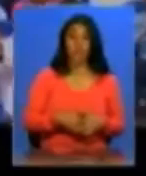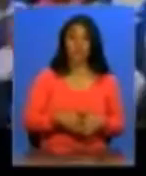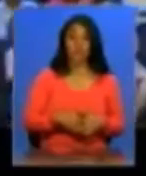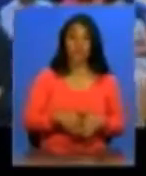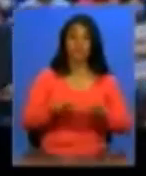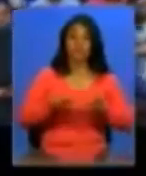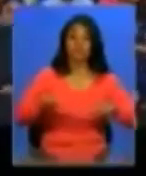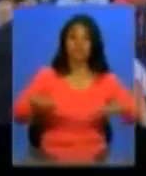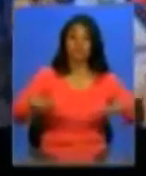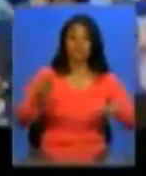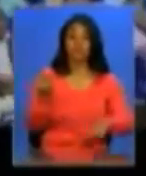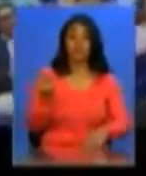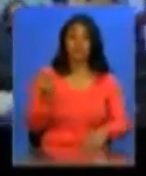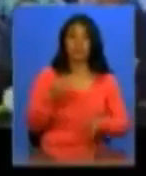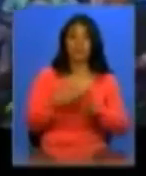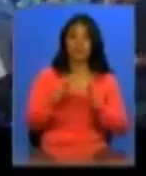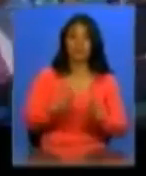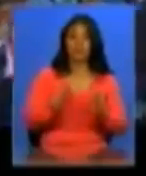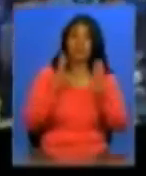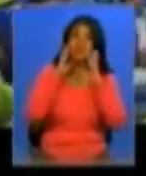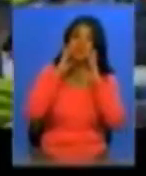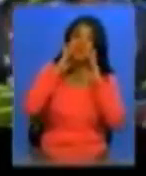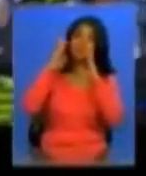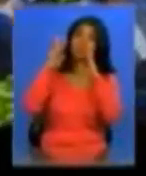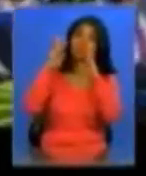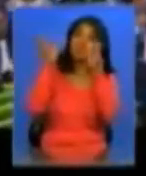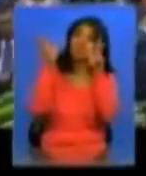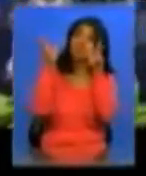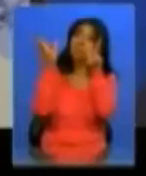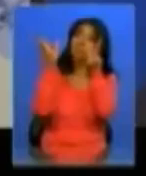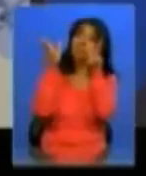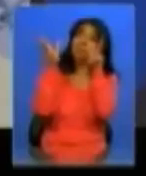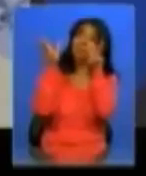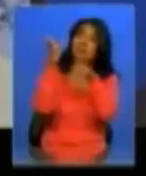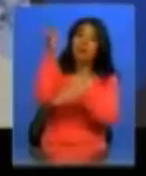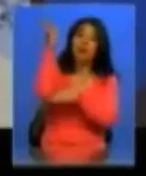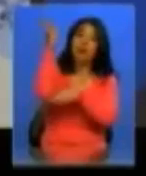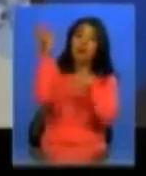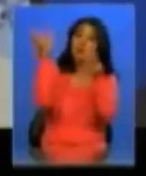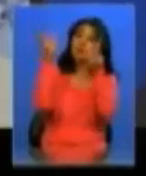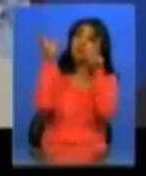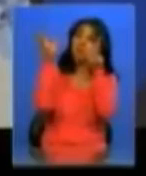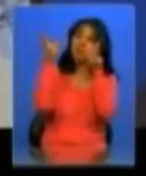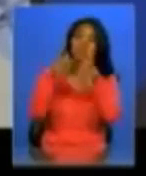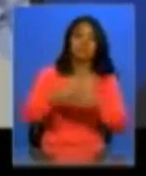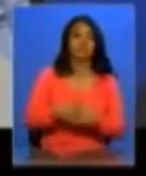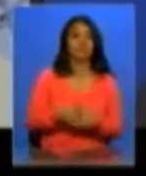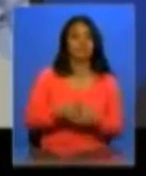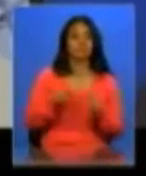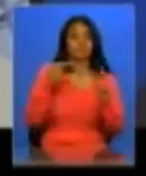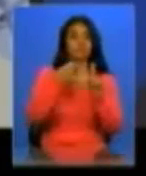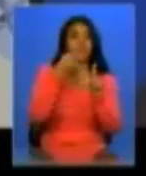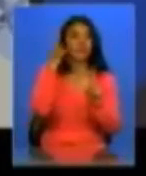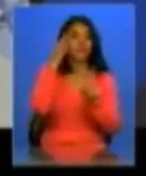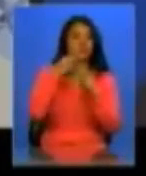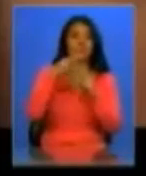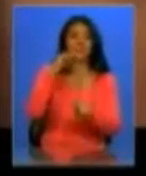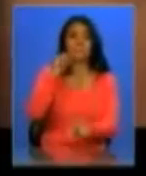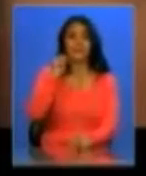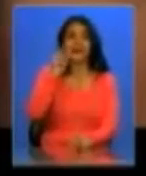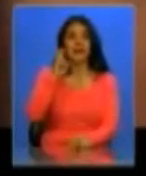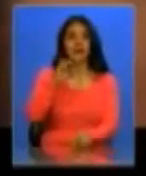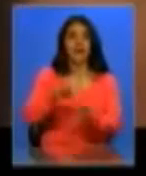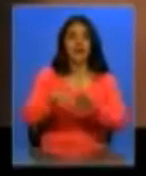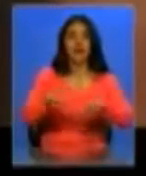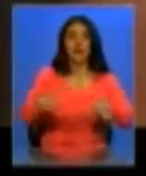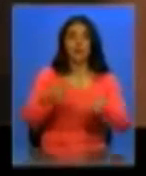e interés, los jóvenes estudiantes escucharon la ponencia del primer mandatario. Entre ellos estaba María Eugenia Torres,